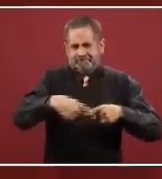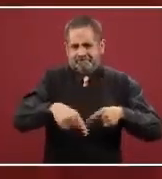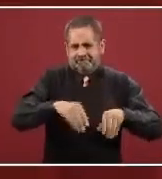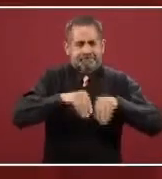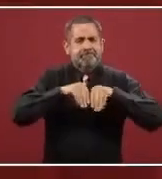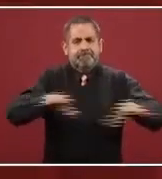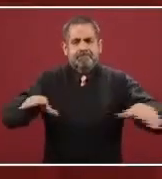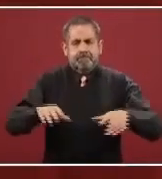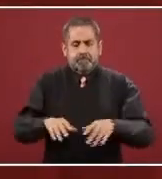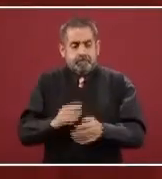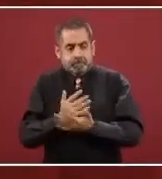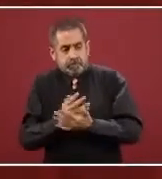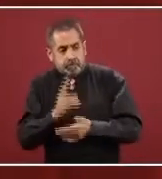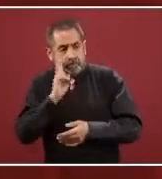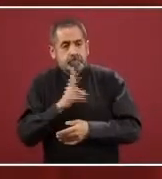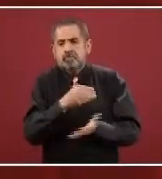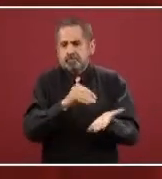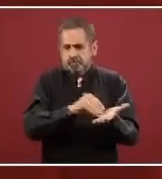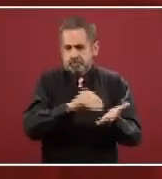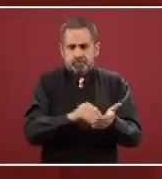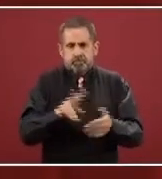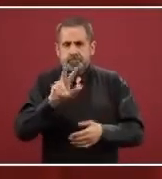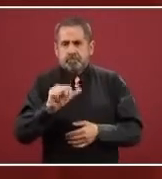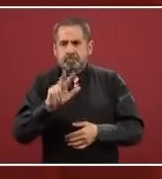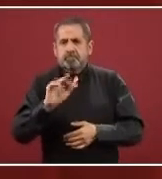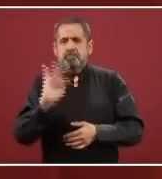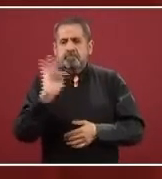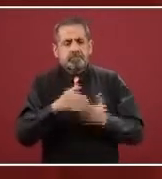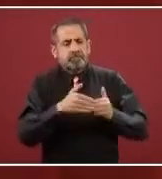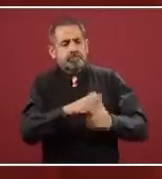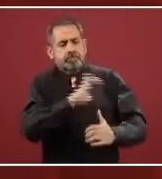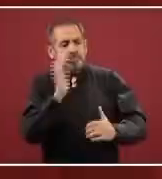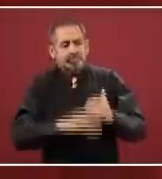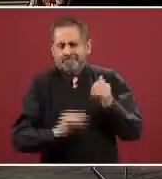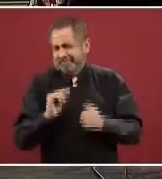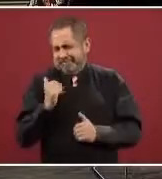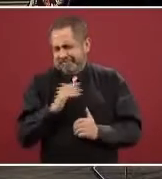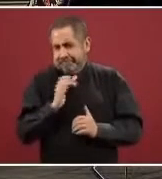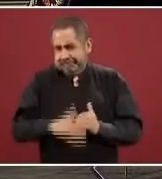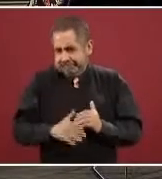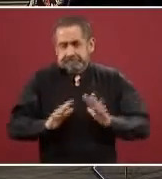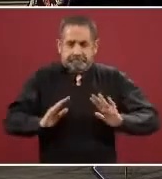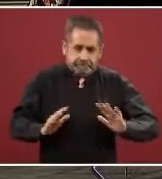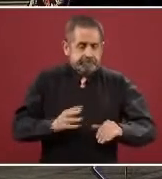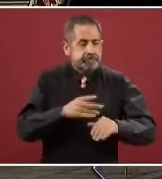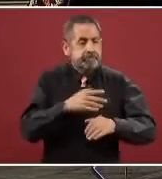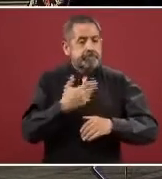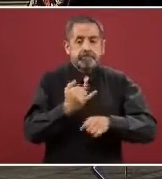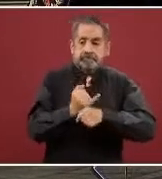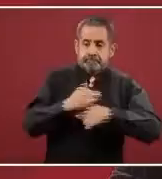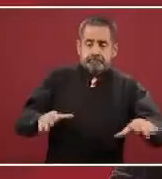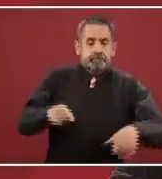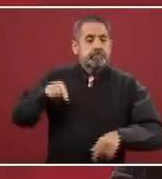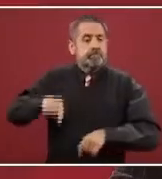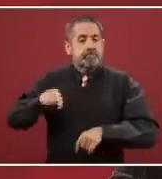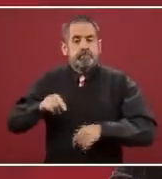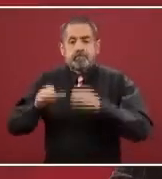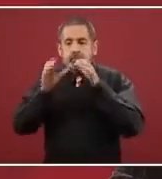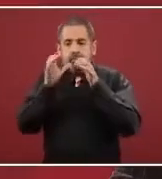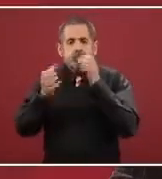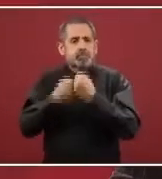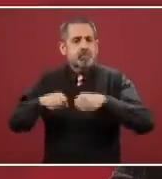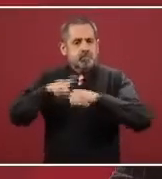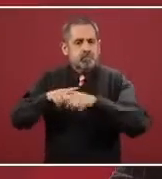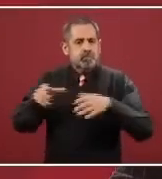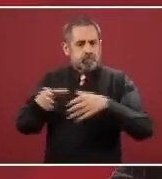momentos más. De hecho, en estos momentos deben o estar por terminar o haber terminado hace poco, pero de seguro el área de comunicación social en su momento